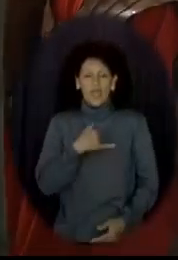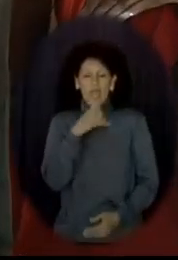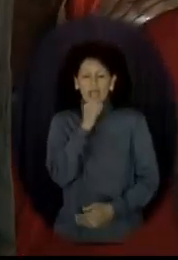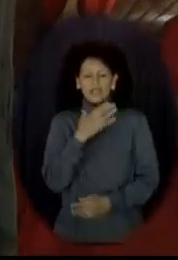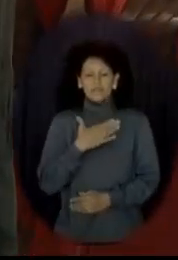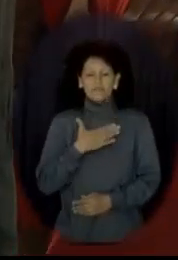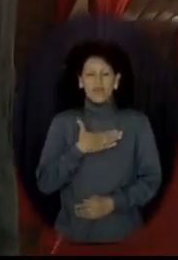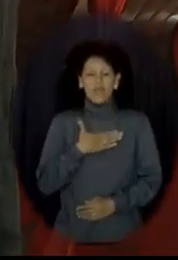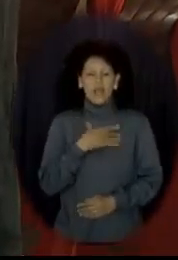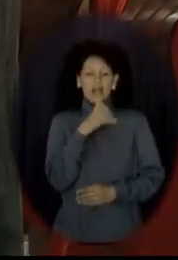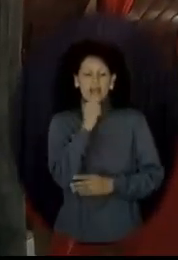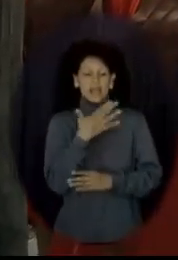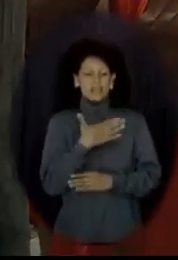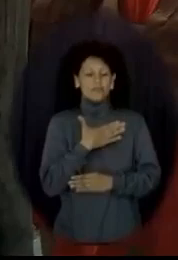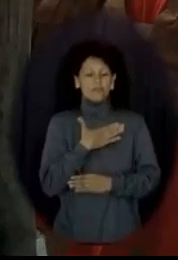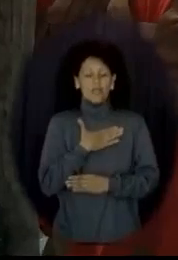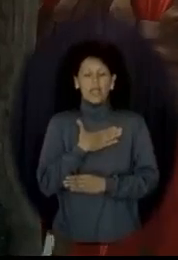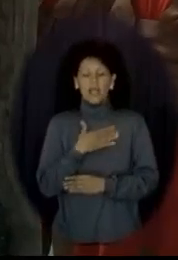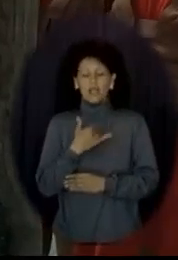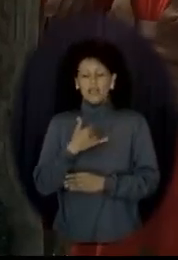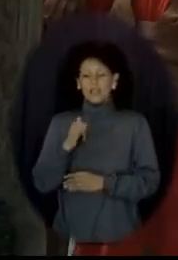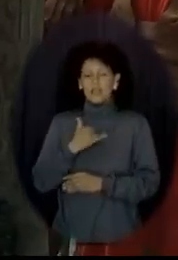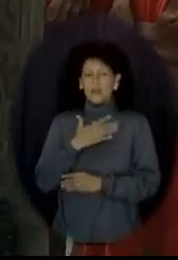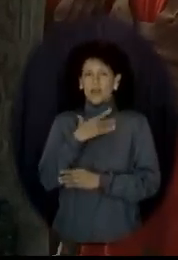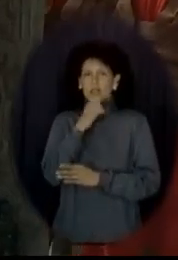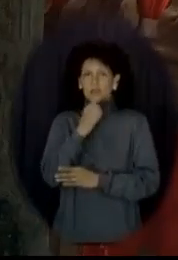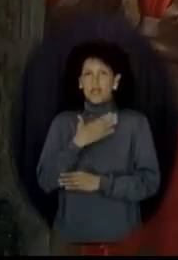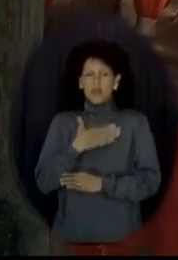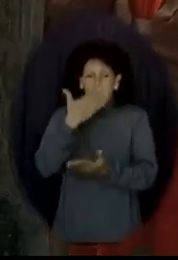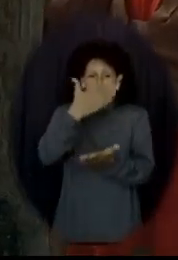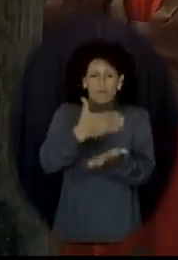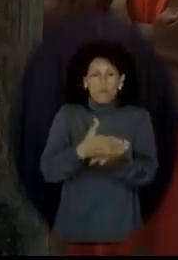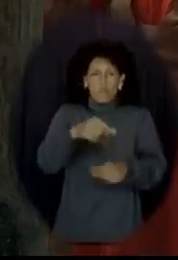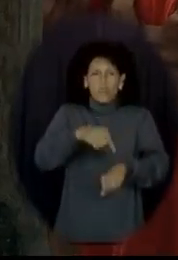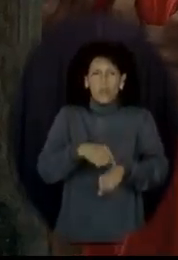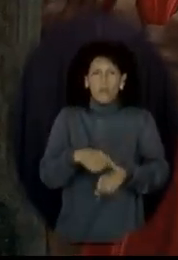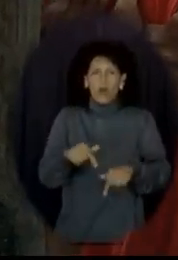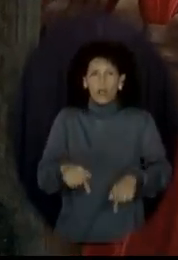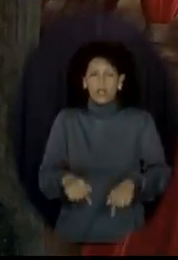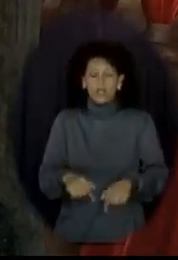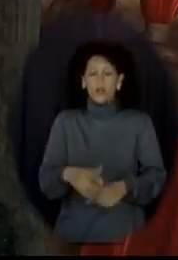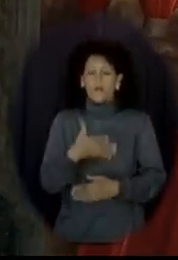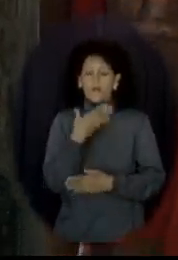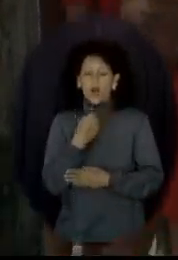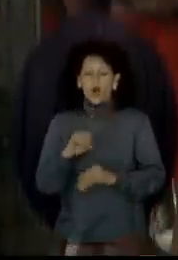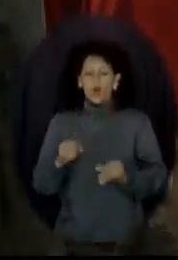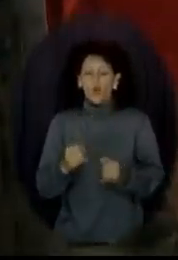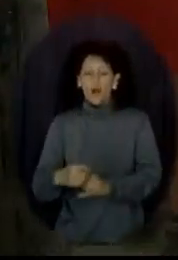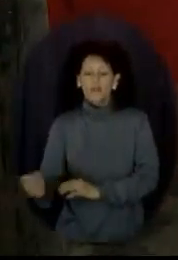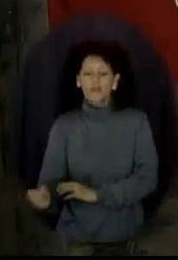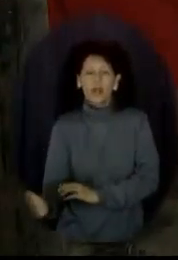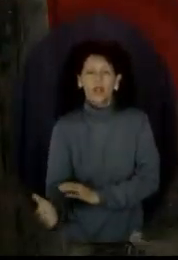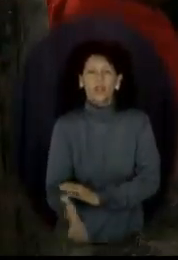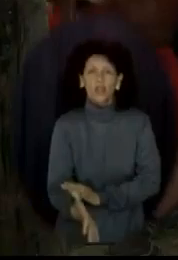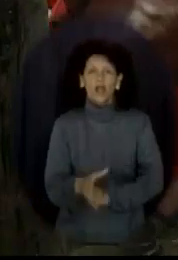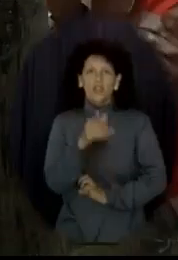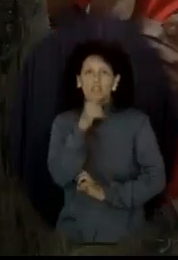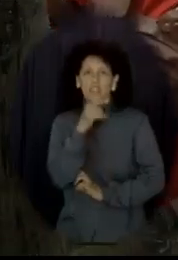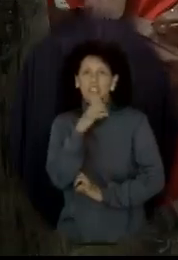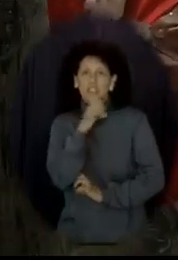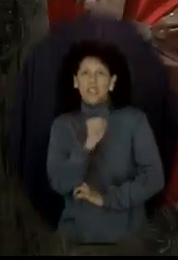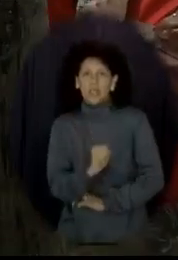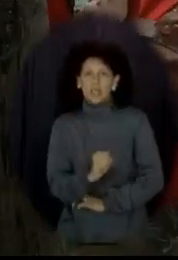¡Es mía! ¡Es mía! ¡No, déjamela! ¡No la rompas! ¡Momento, momento! ¡Juguémosla a los dados! ¿Qué les parece? ¡Sí,